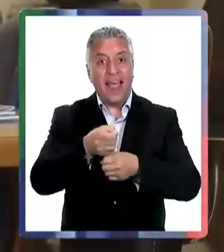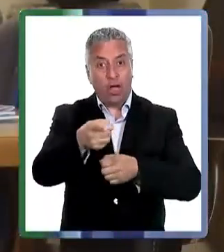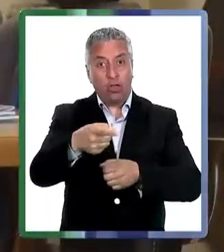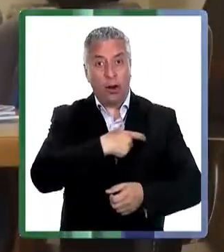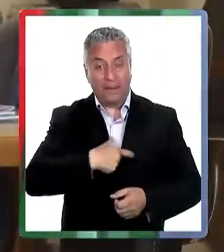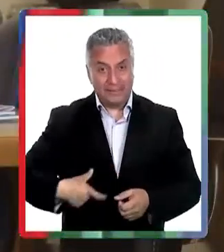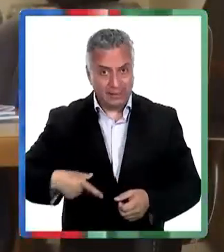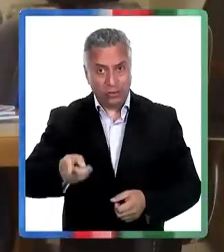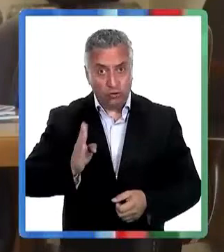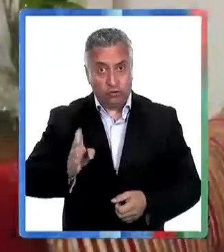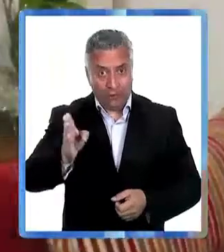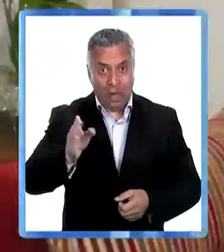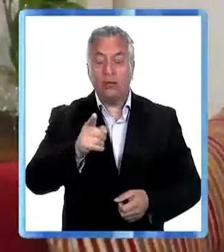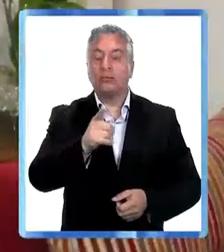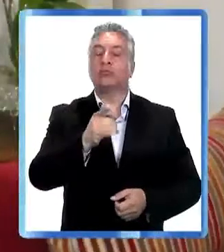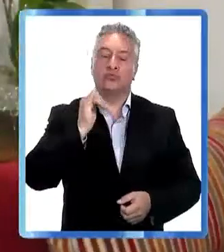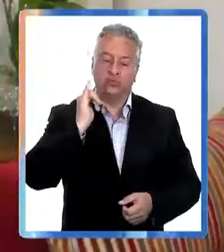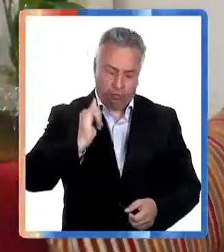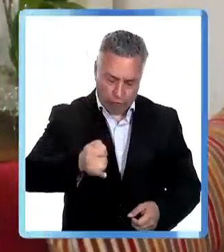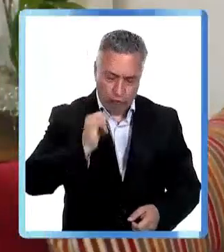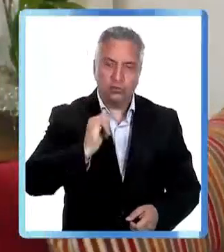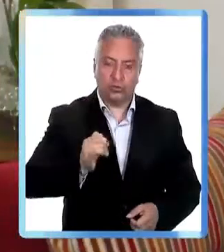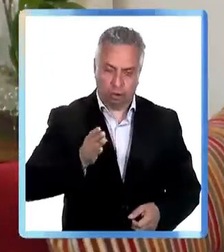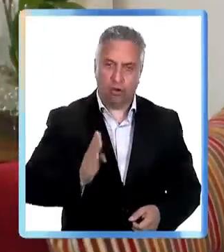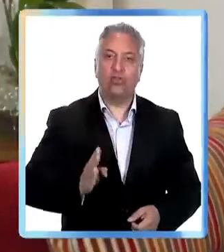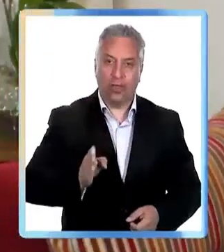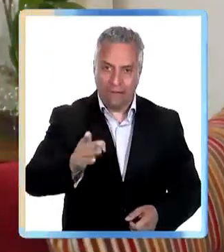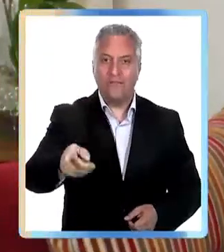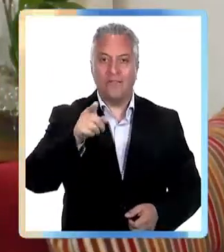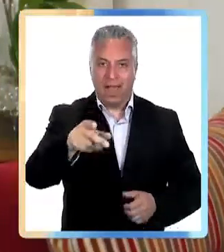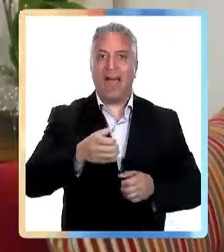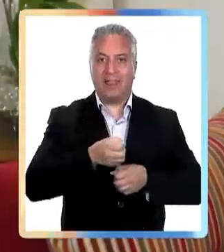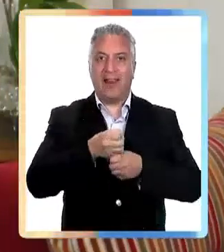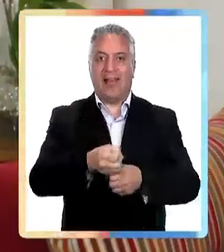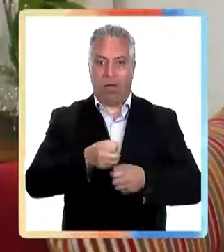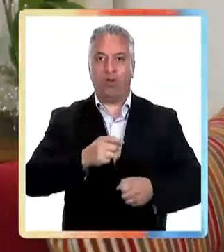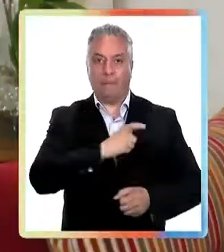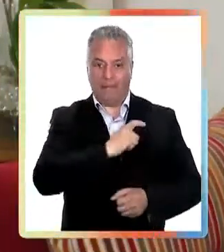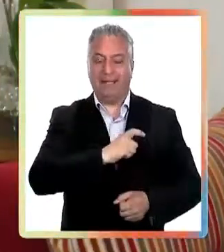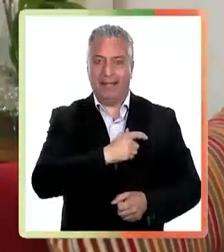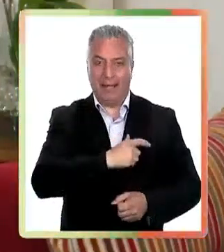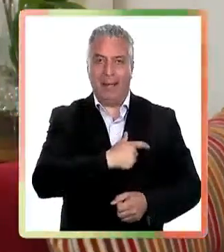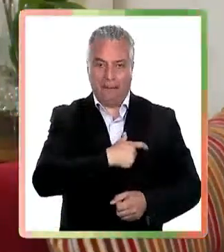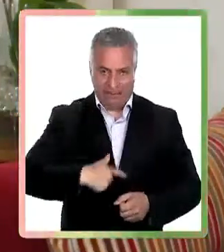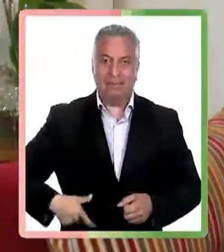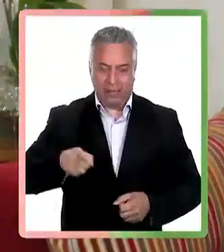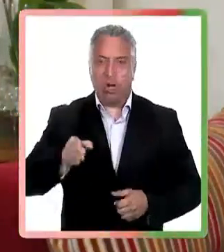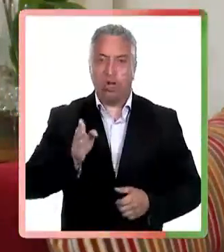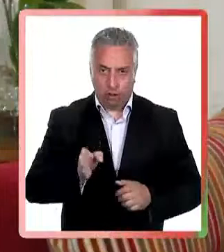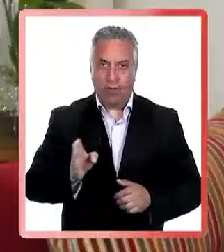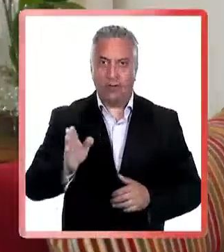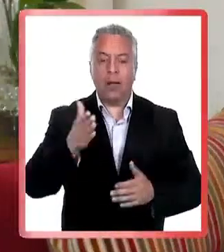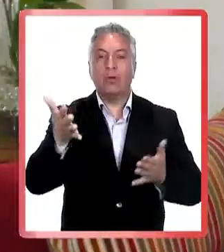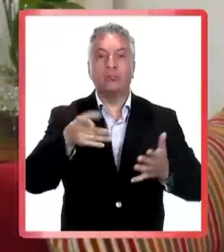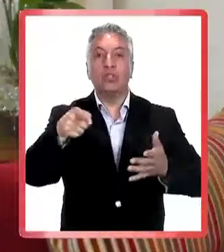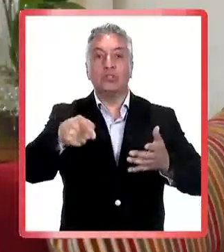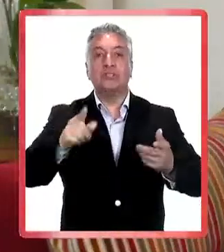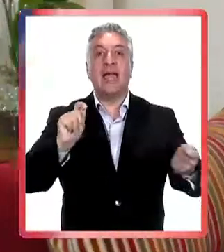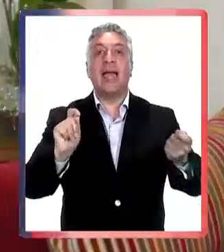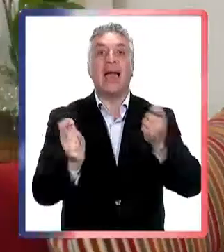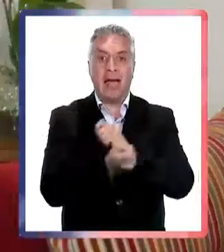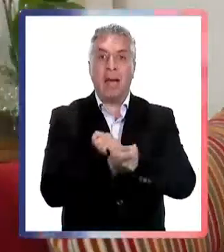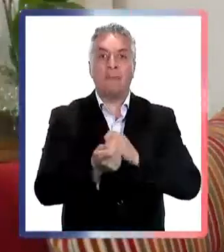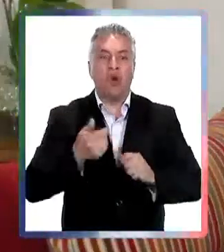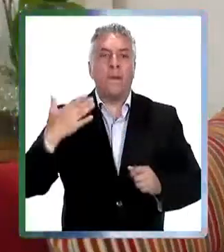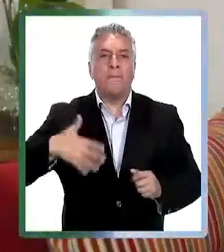delegado presidencial? Todavía existe la figura del delegado presidencial porque, como le decía, esto es un